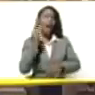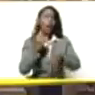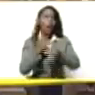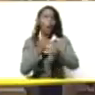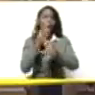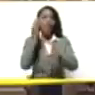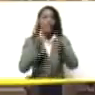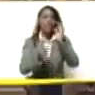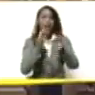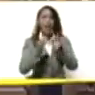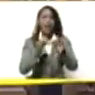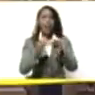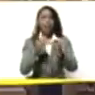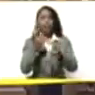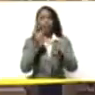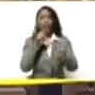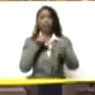recuperada